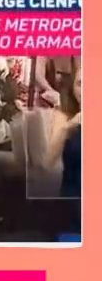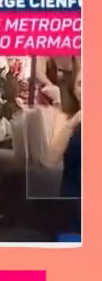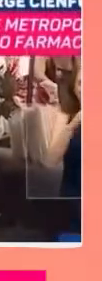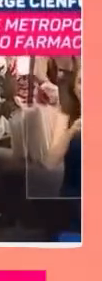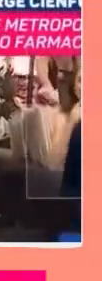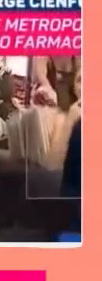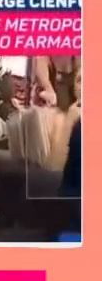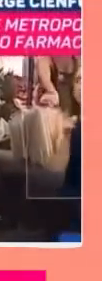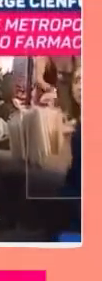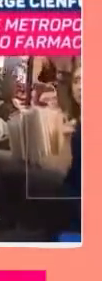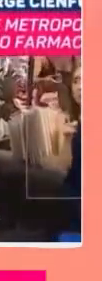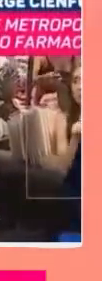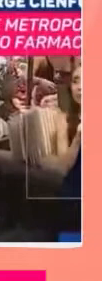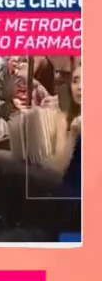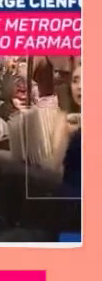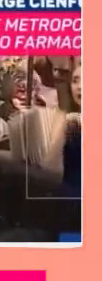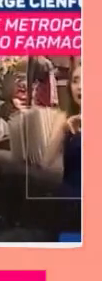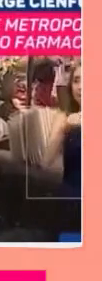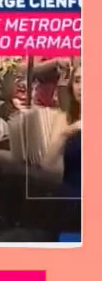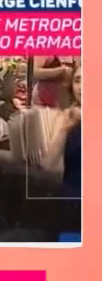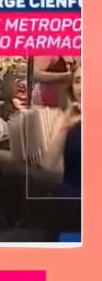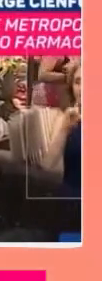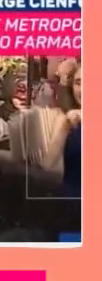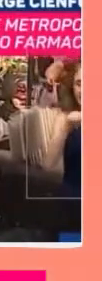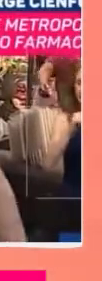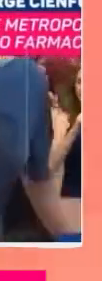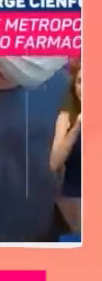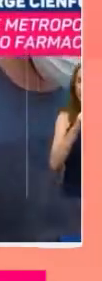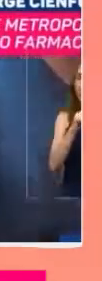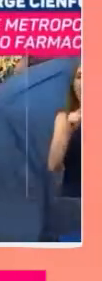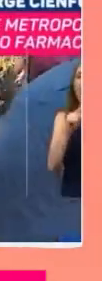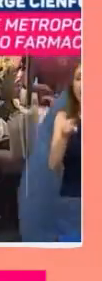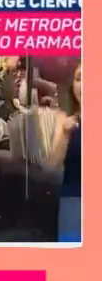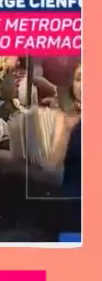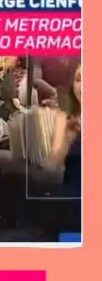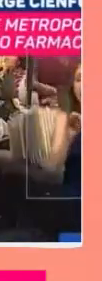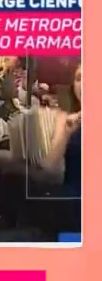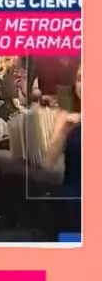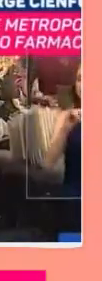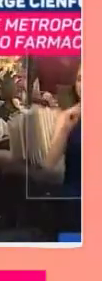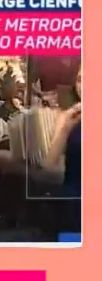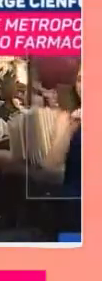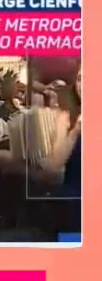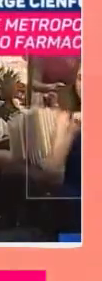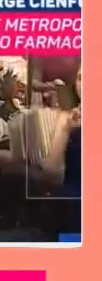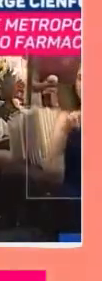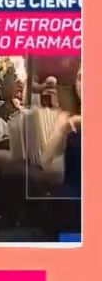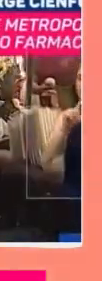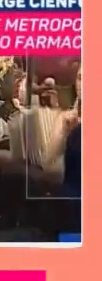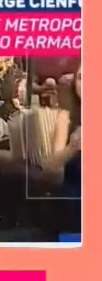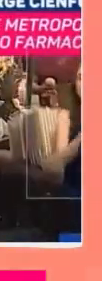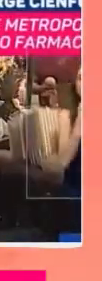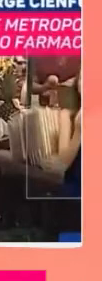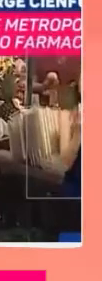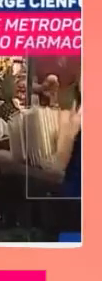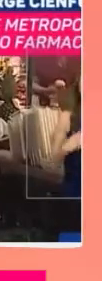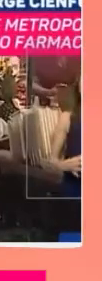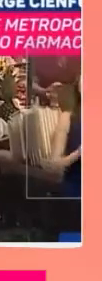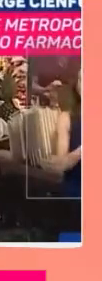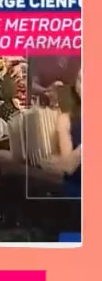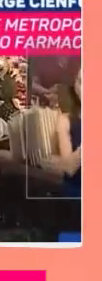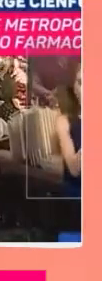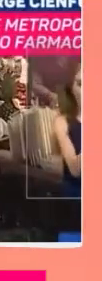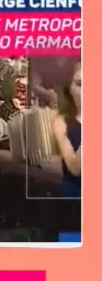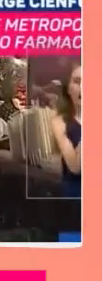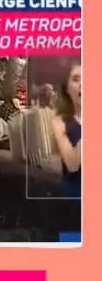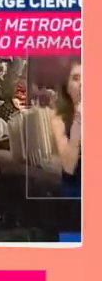No solamente por el hecho de que un medicamento siempre va a tener consecuencias, digamos, o efectos secundarios que